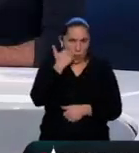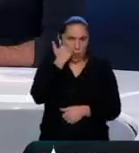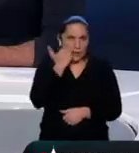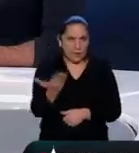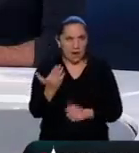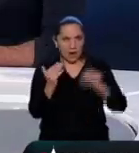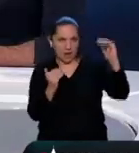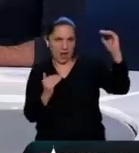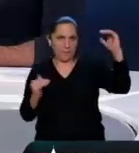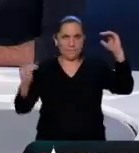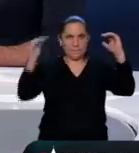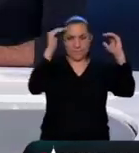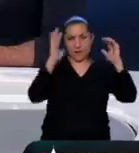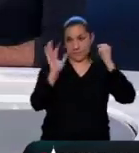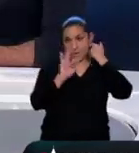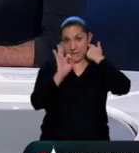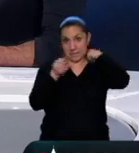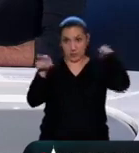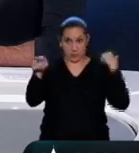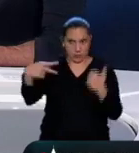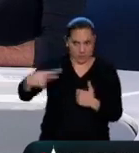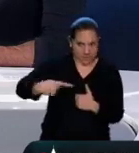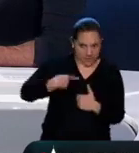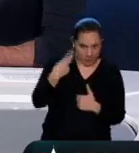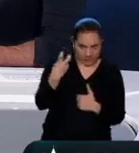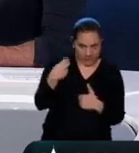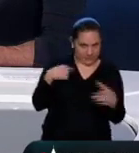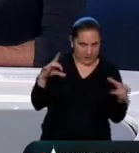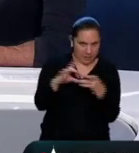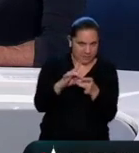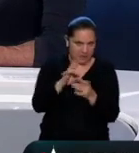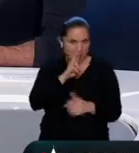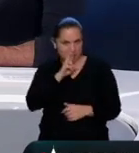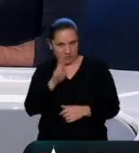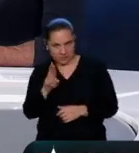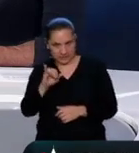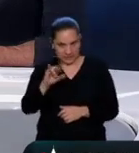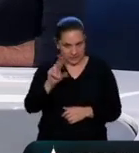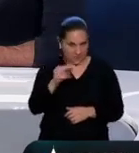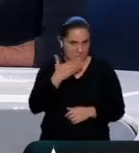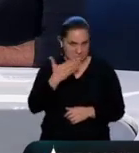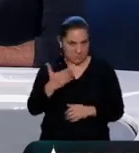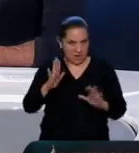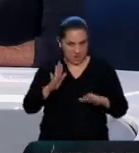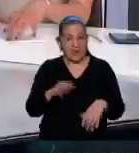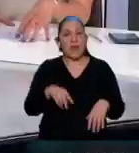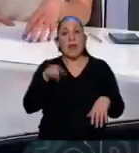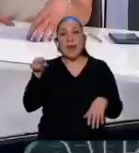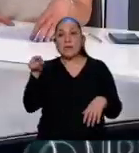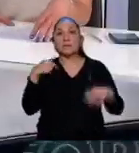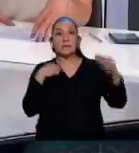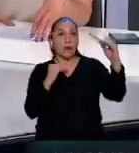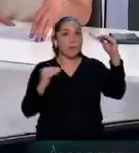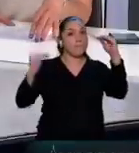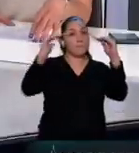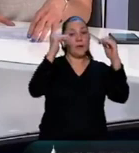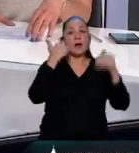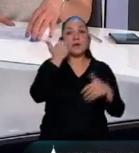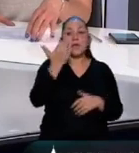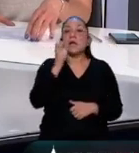aspiracionismo, digamos, si es que estoy interpretando bien la pregunta tuya, es la perpetuación de